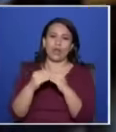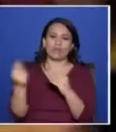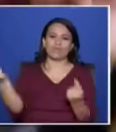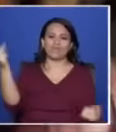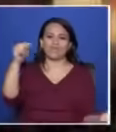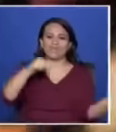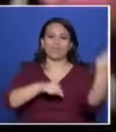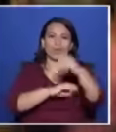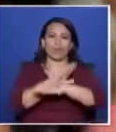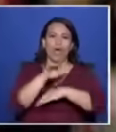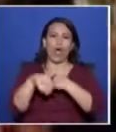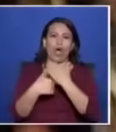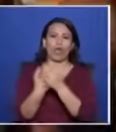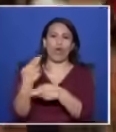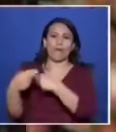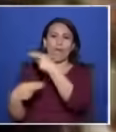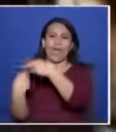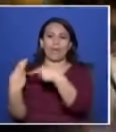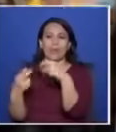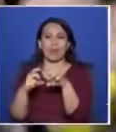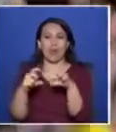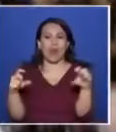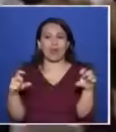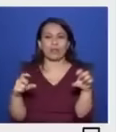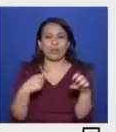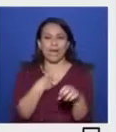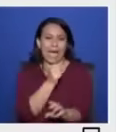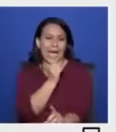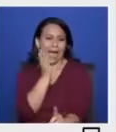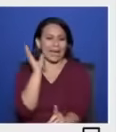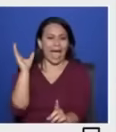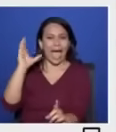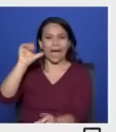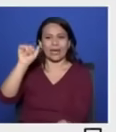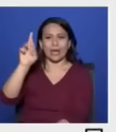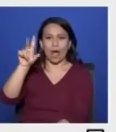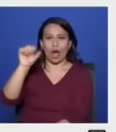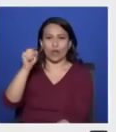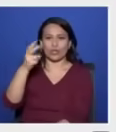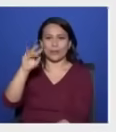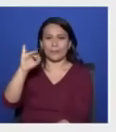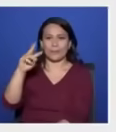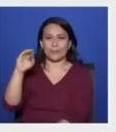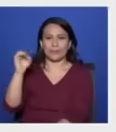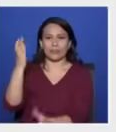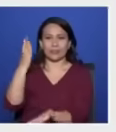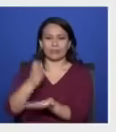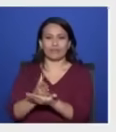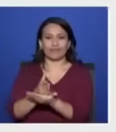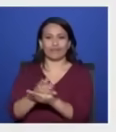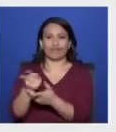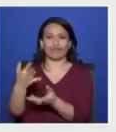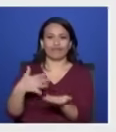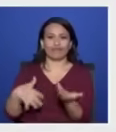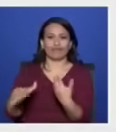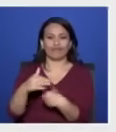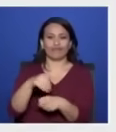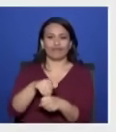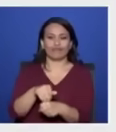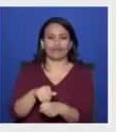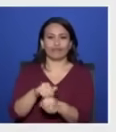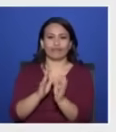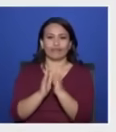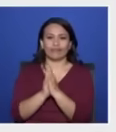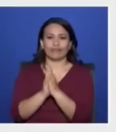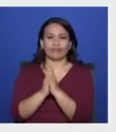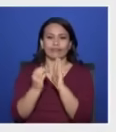evento estaba totalmente vendido. Conciertos como el de Carlos Vives se han postergado. Los organizadores de este tipo de espectáculos